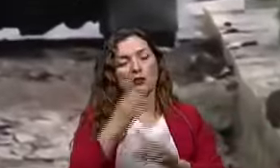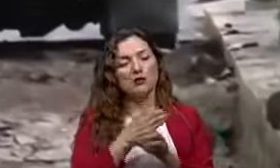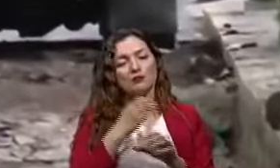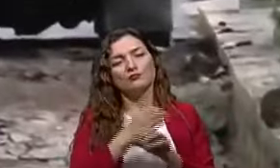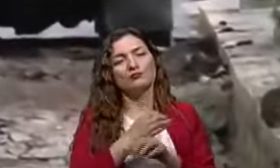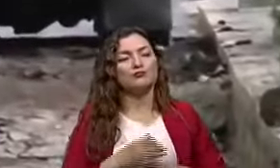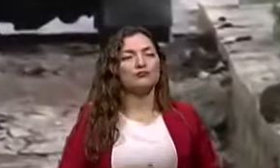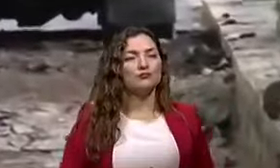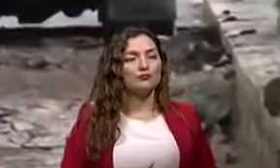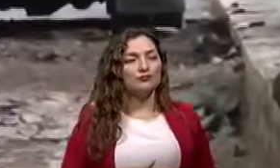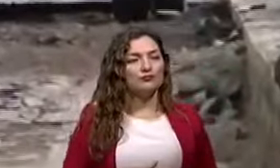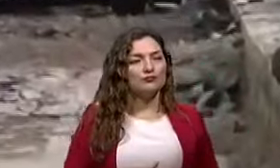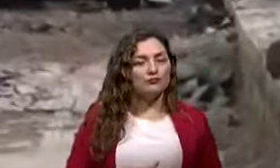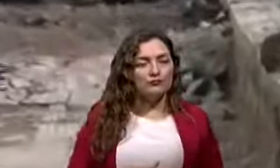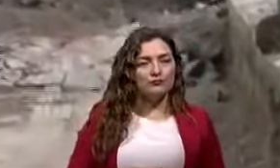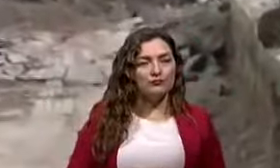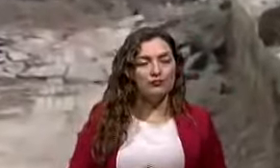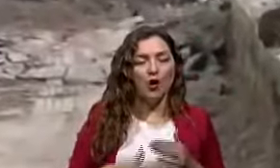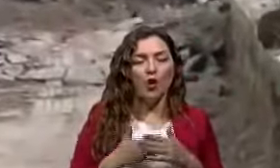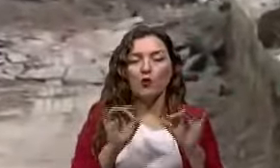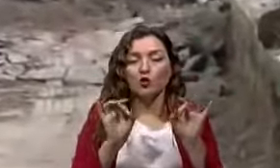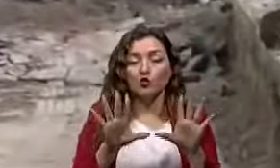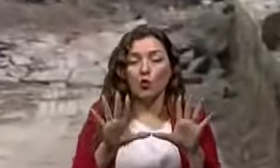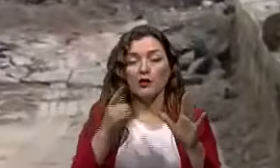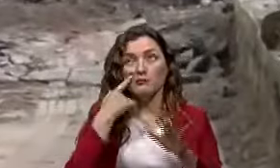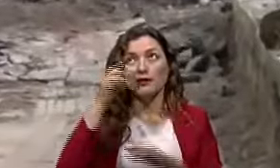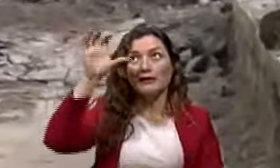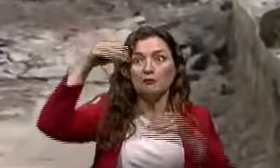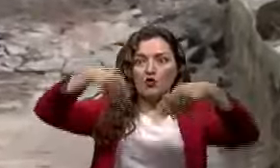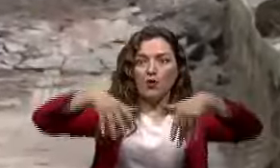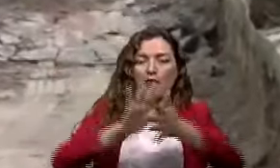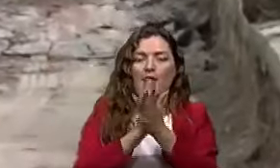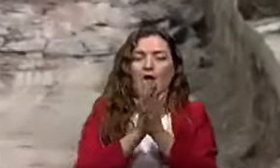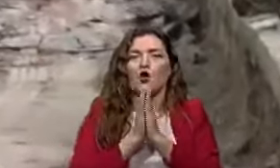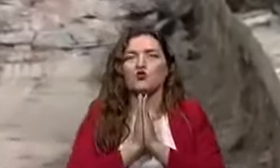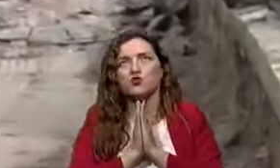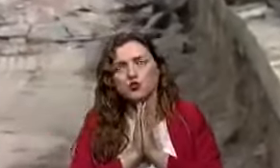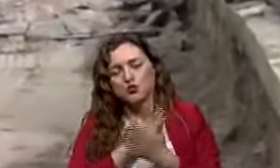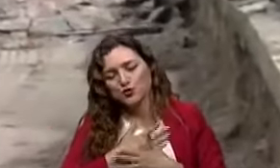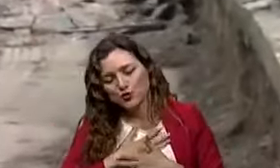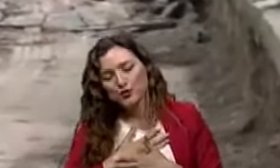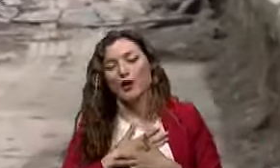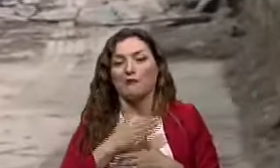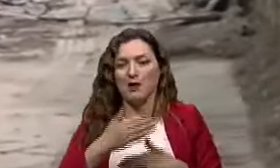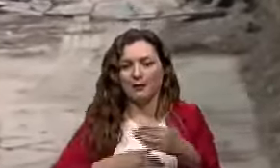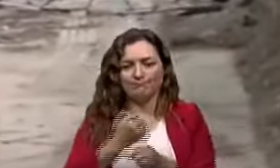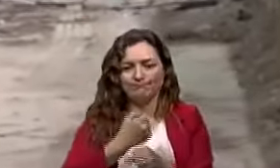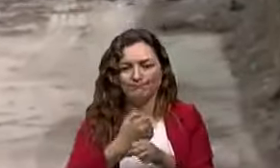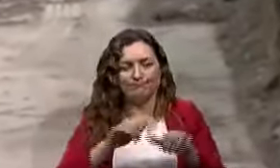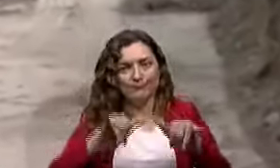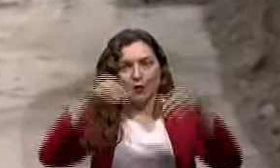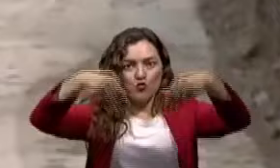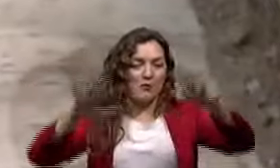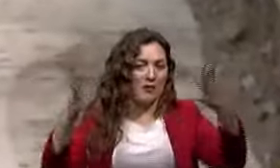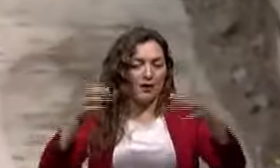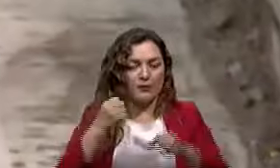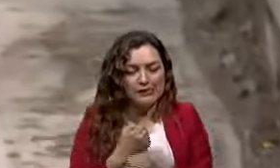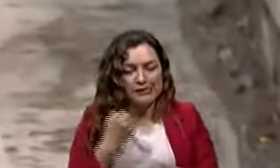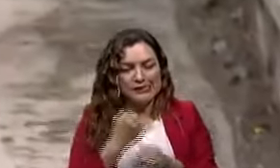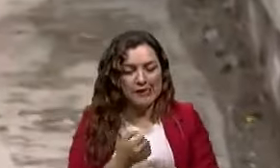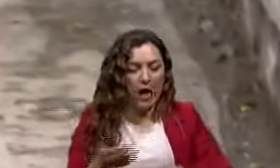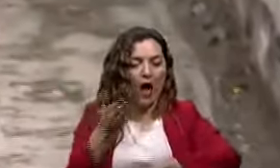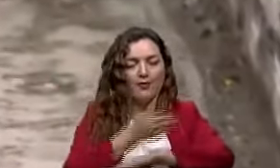y hemos tenido suerte también con el clima, vale la pena mencionar, hecho que nos ha permitido avanzar en un tiempo